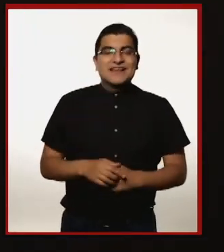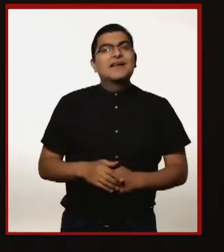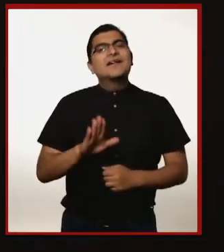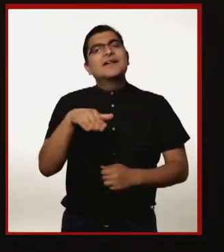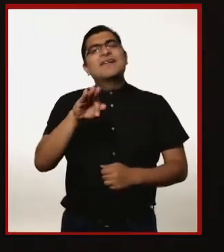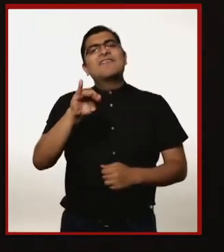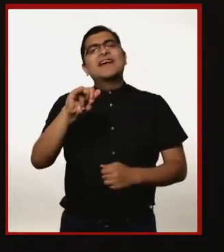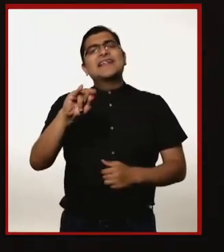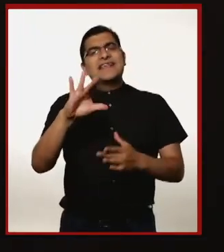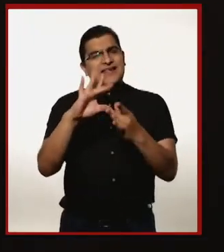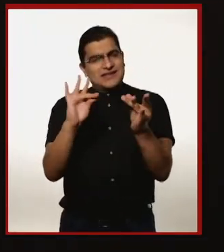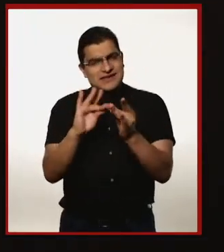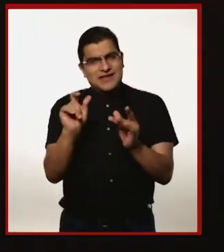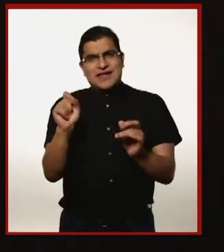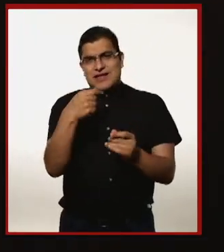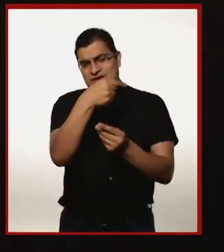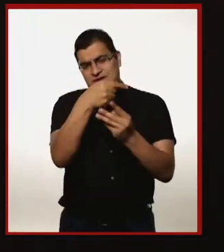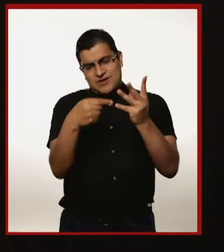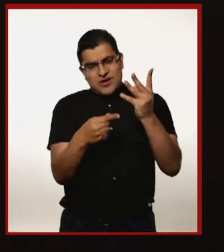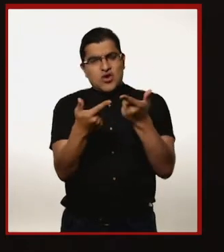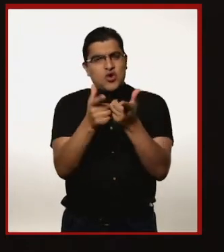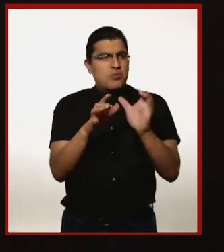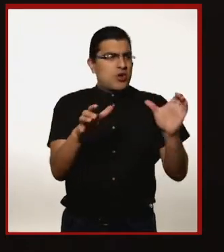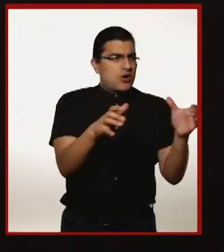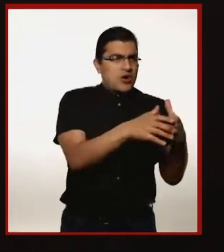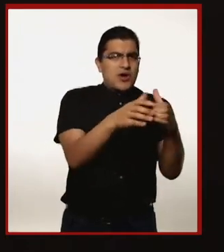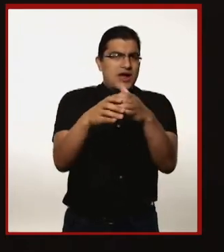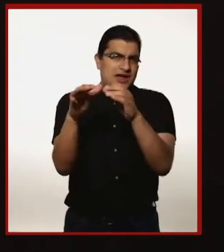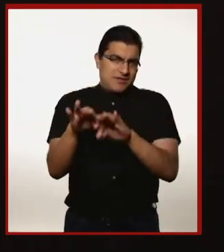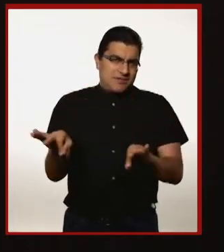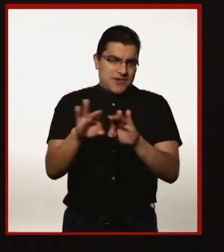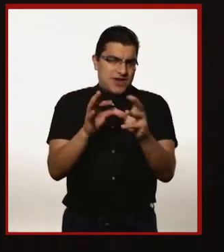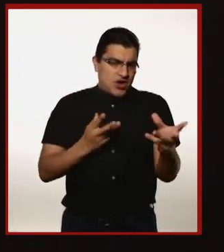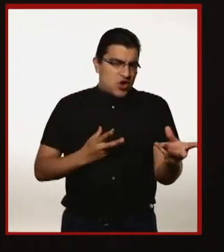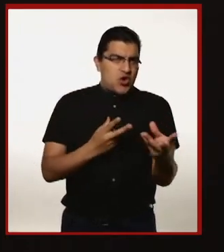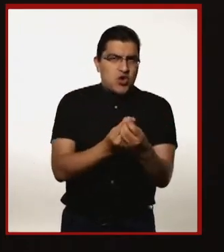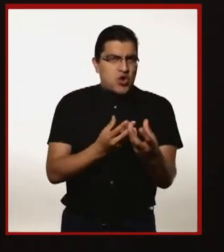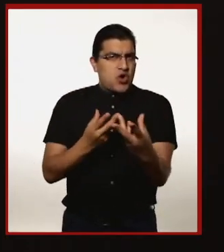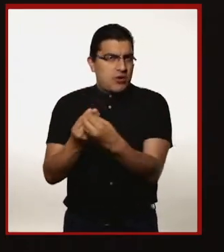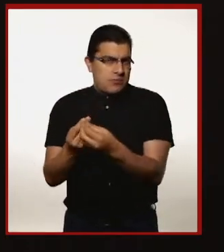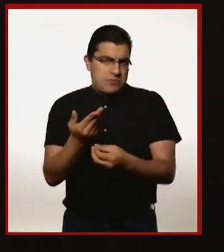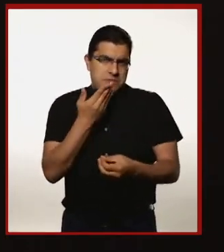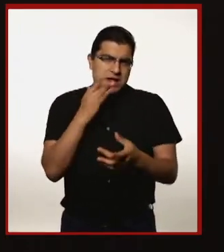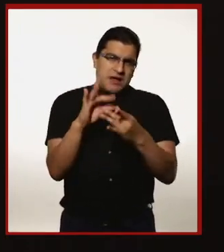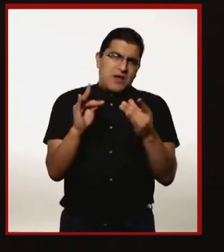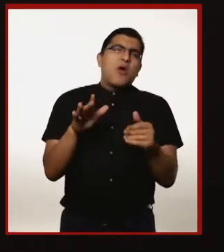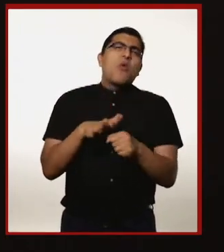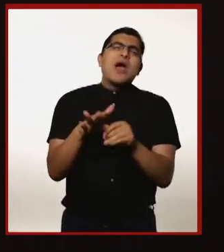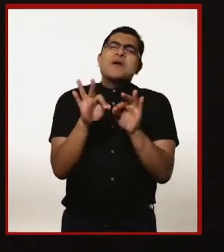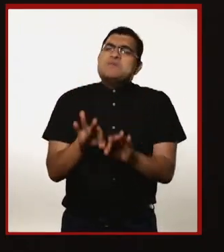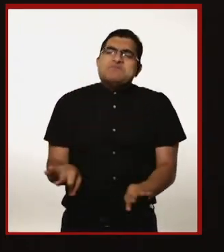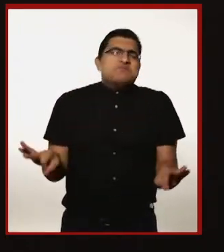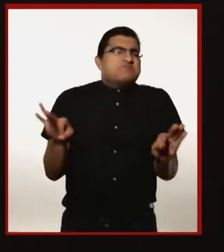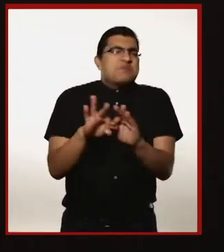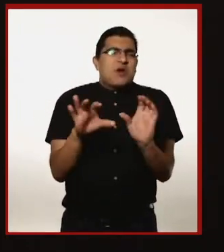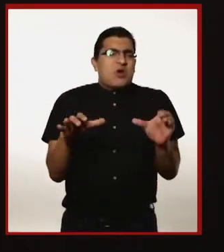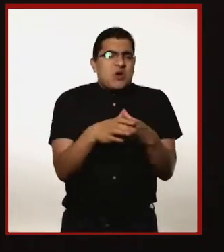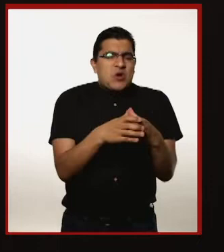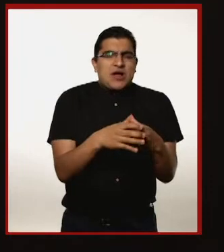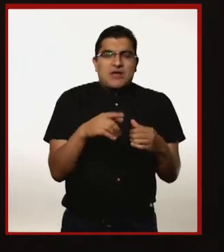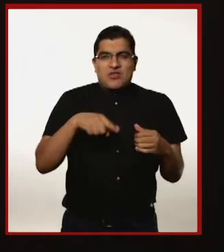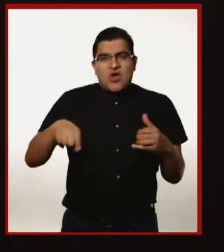Felicitas, pues ya nos platicaste, ya nos mencionaste algunos grupos importantes de pertenencia, pero cuéntanos, ¿cuáles consideras que